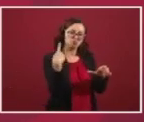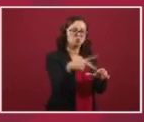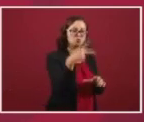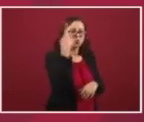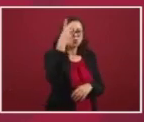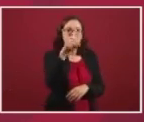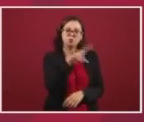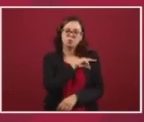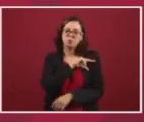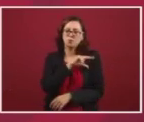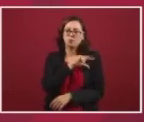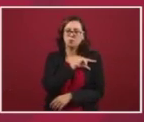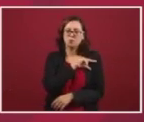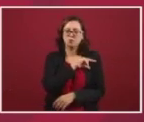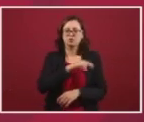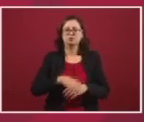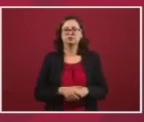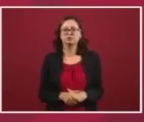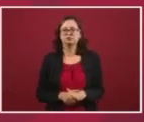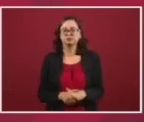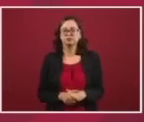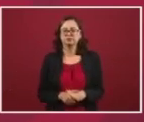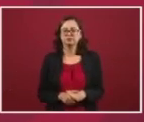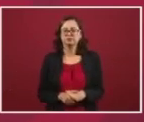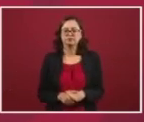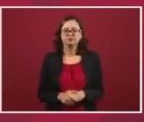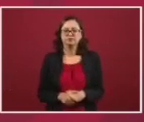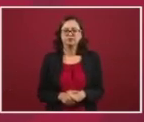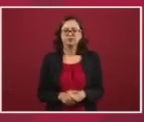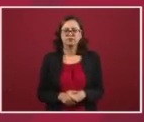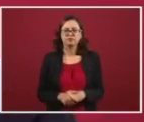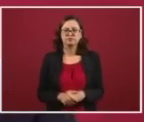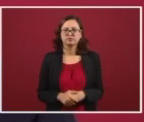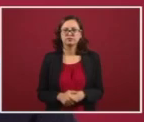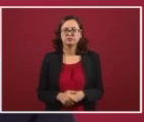a las empresas particulares.